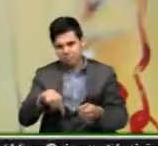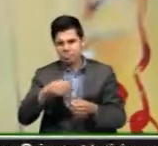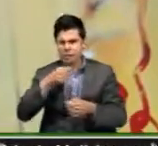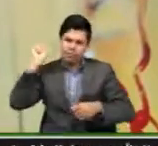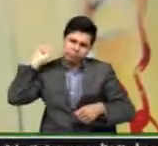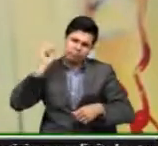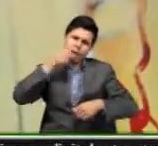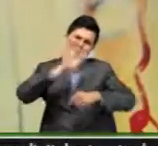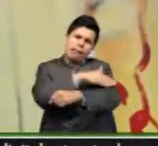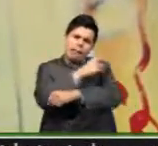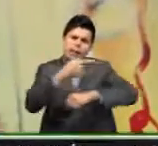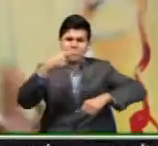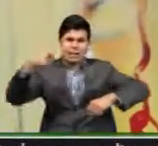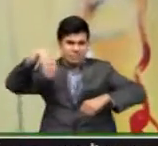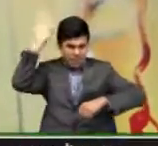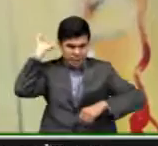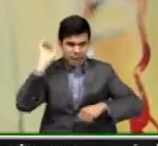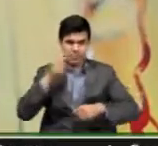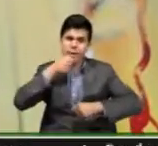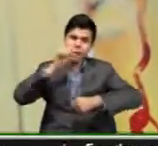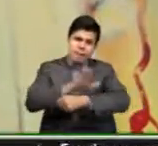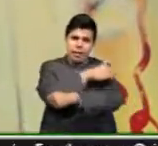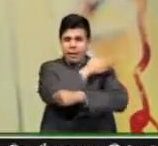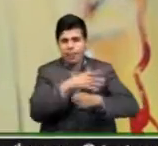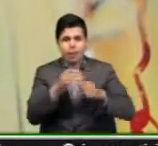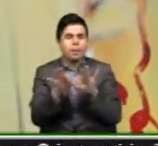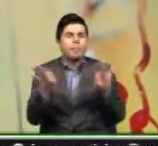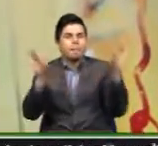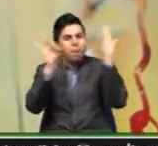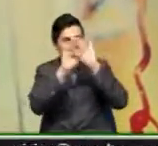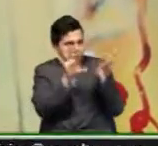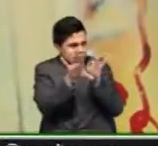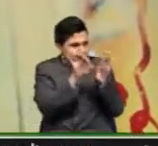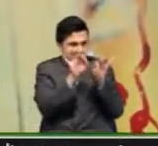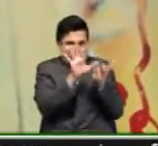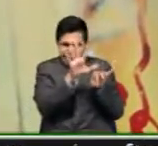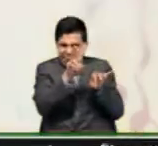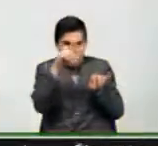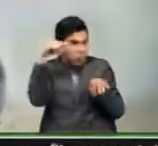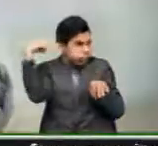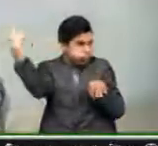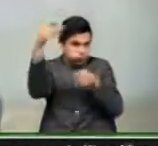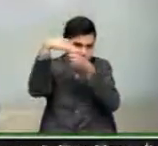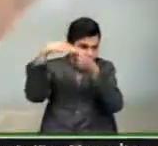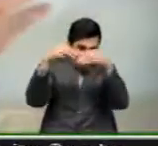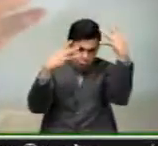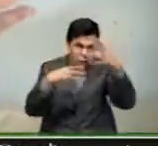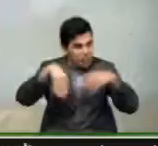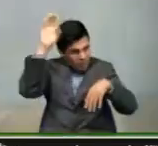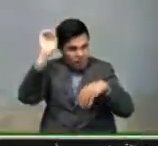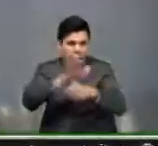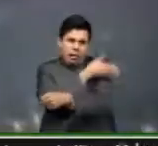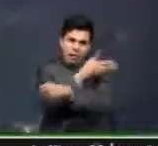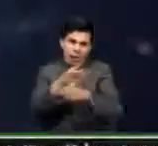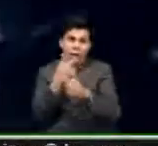en mi voz, y esas son como las canciones más importantes a nivel nacional, que suenan en más de 8 ciudades en Colombia, y